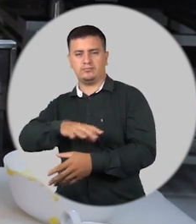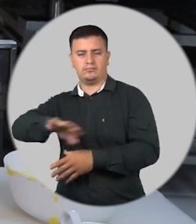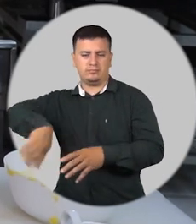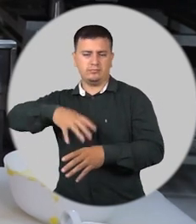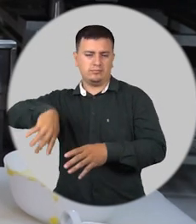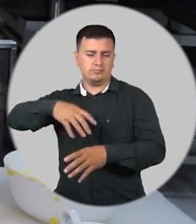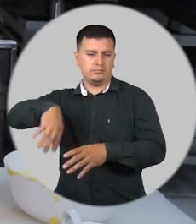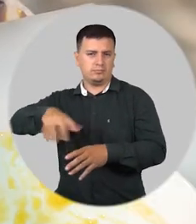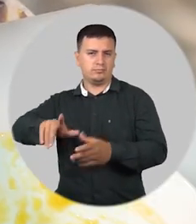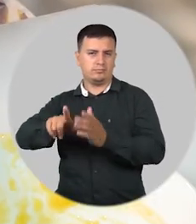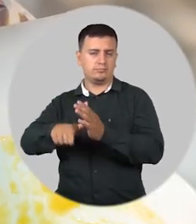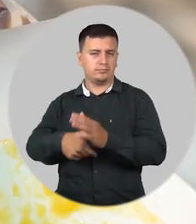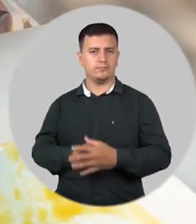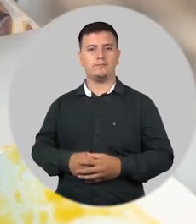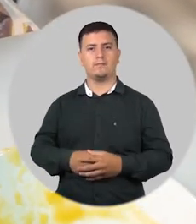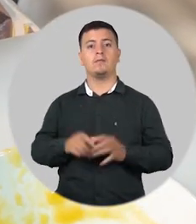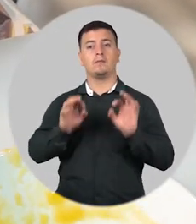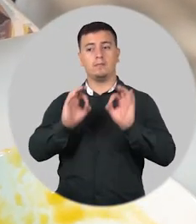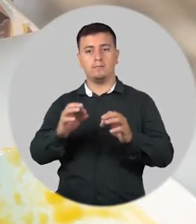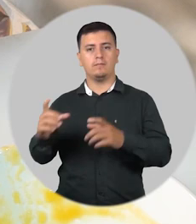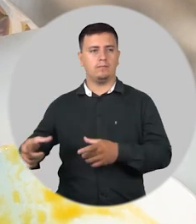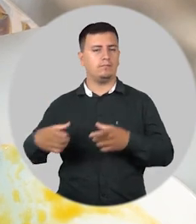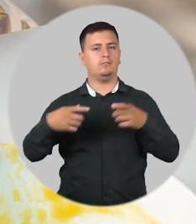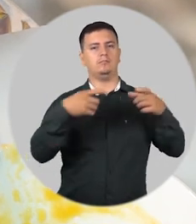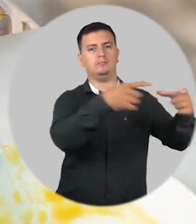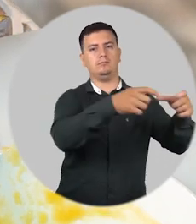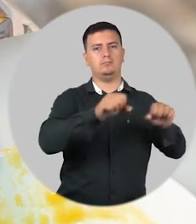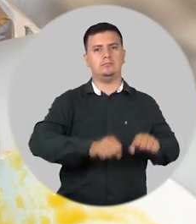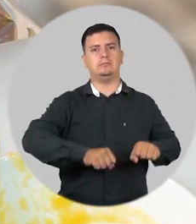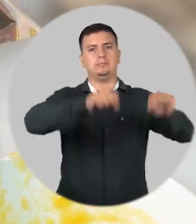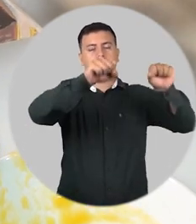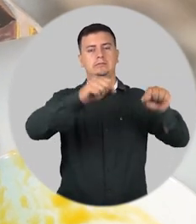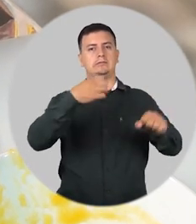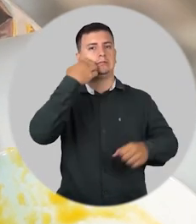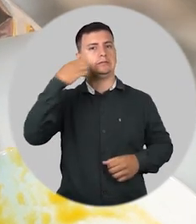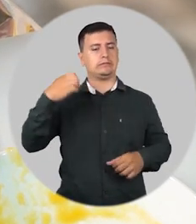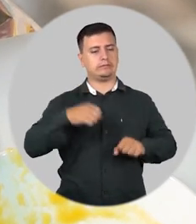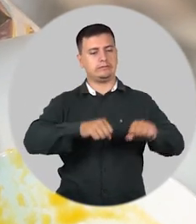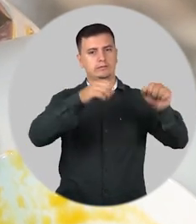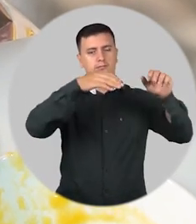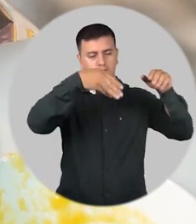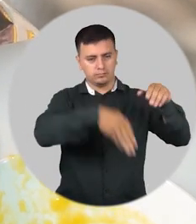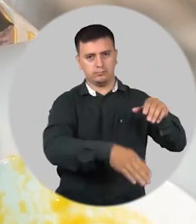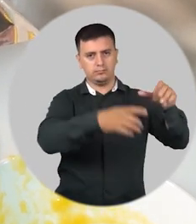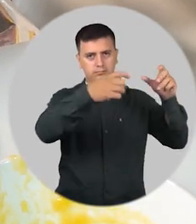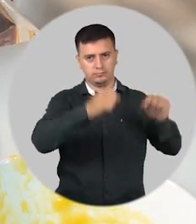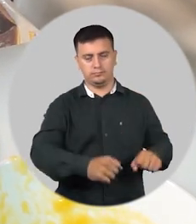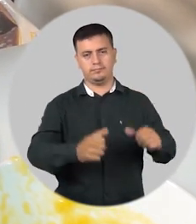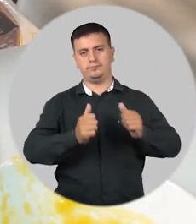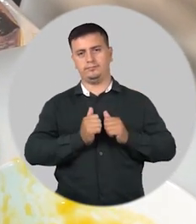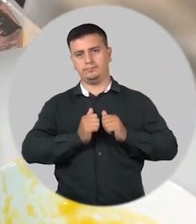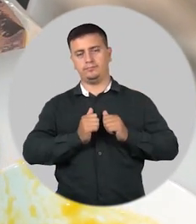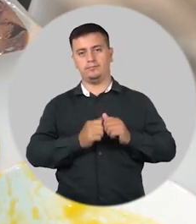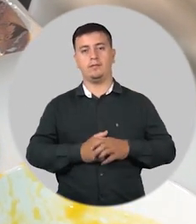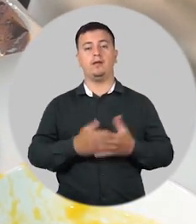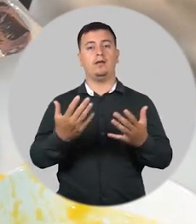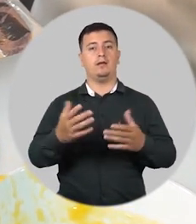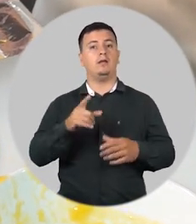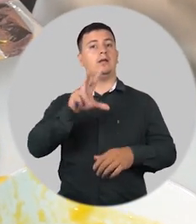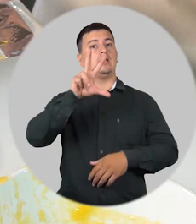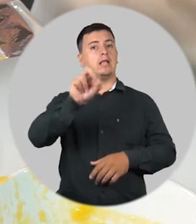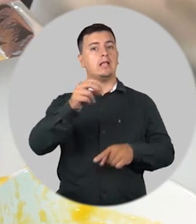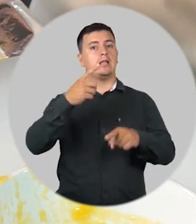sienta. ¿Qué es lo que tenemos que hacer? Llevamos al freezer para que se vaya formando nuestro helado, pero